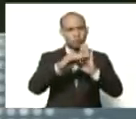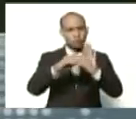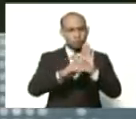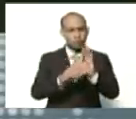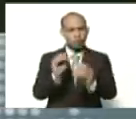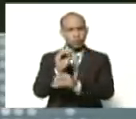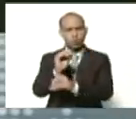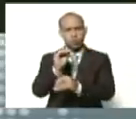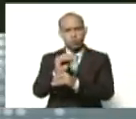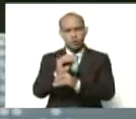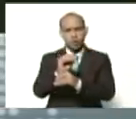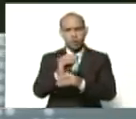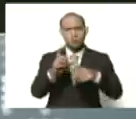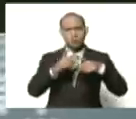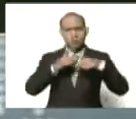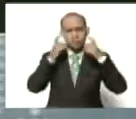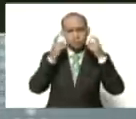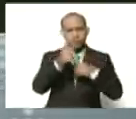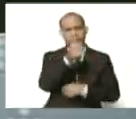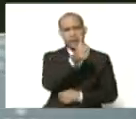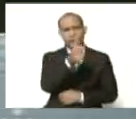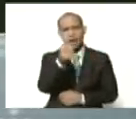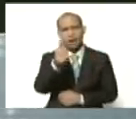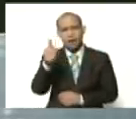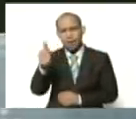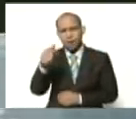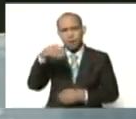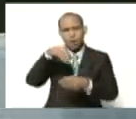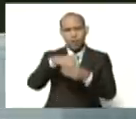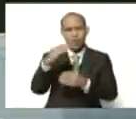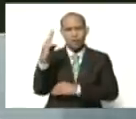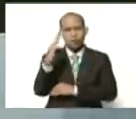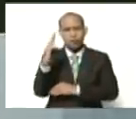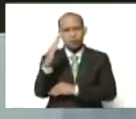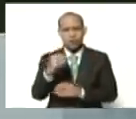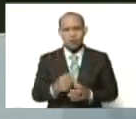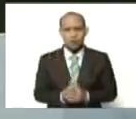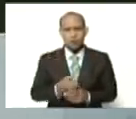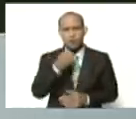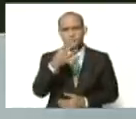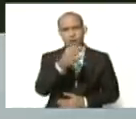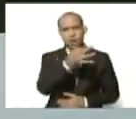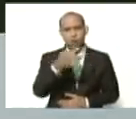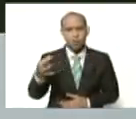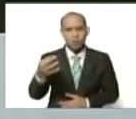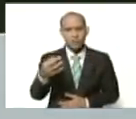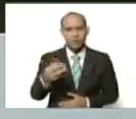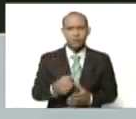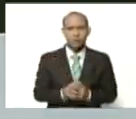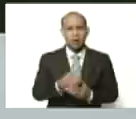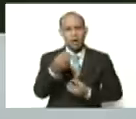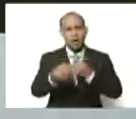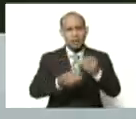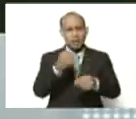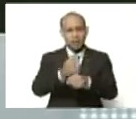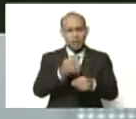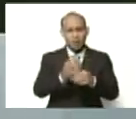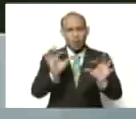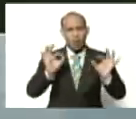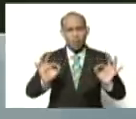de bioseguridad en cada una de las iglesias, mi comandante en jefe. Bueno, excelente. Hagan un plan especial.